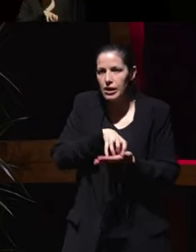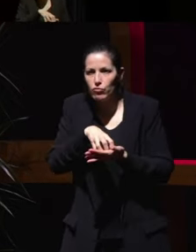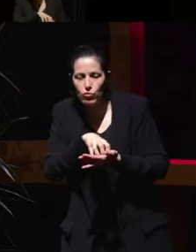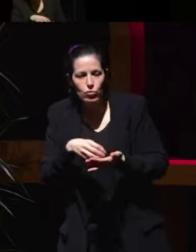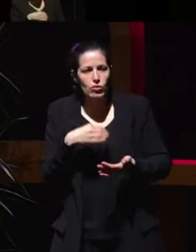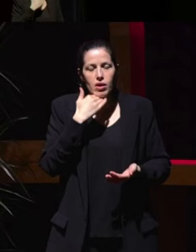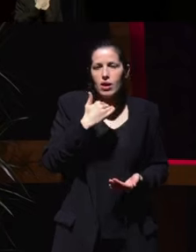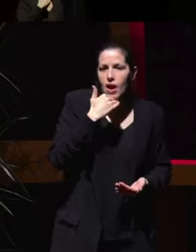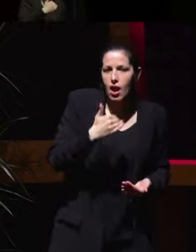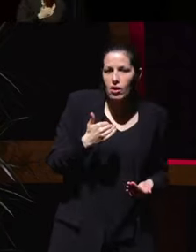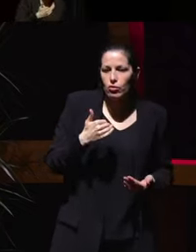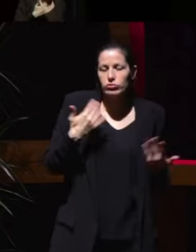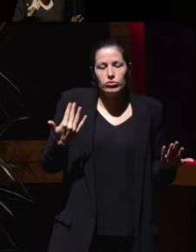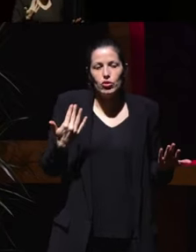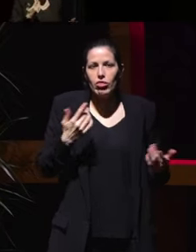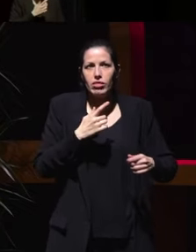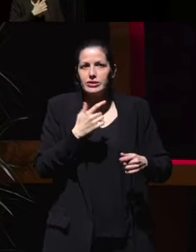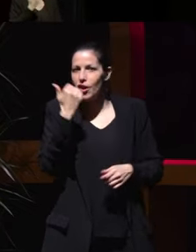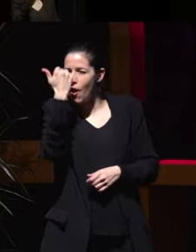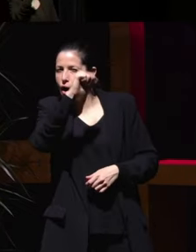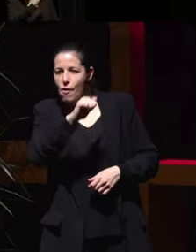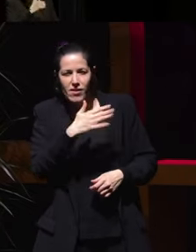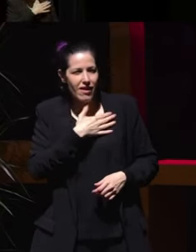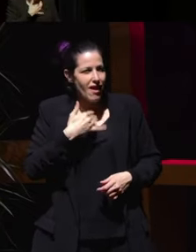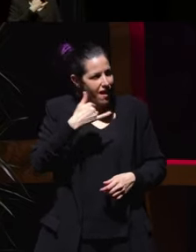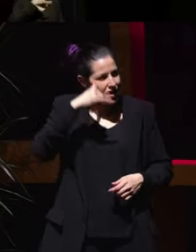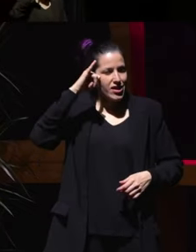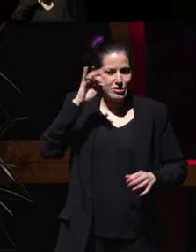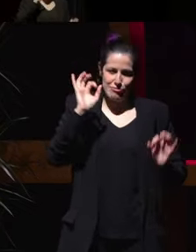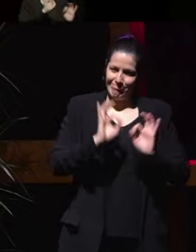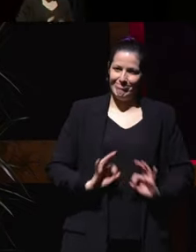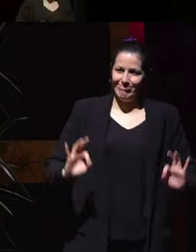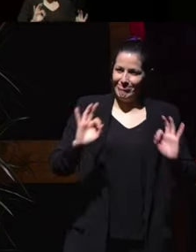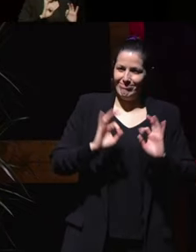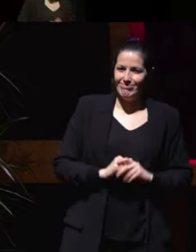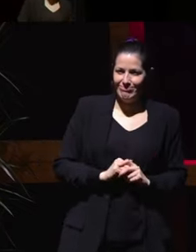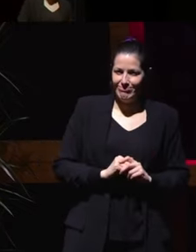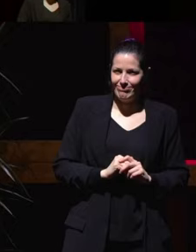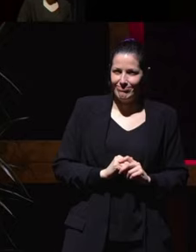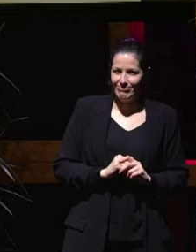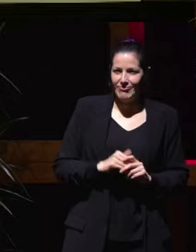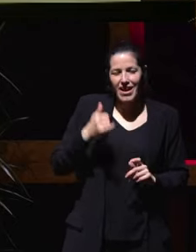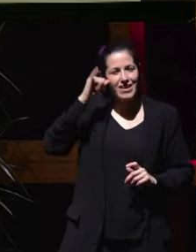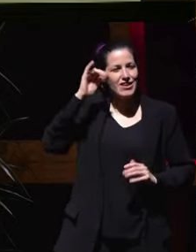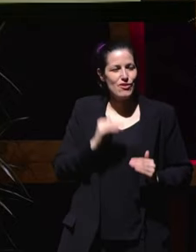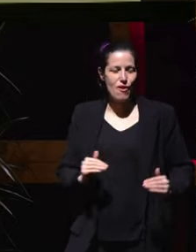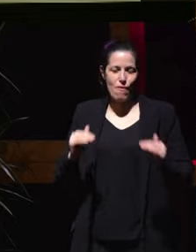¿no? Y ningún hombre está dispuesto a arriesgar por el hecho de la igualdad, ¿no?